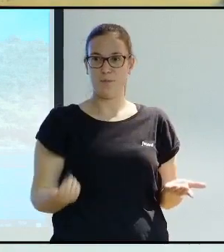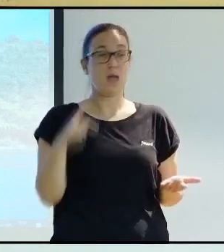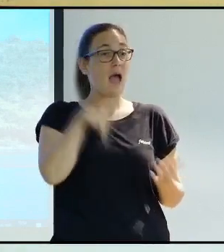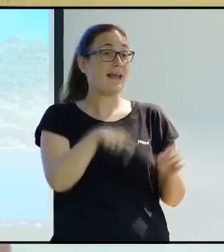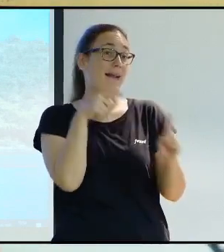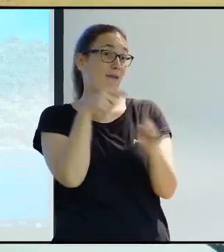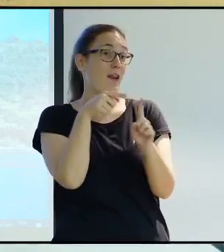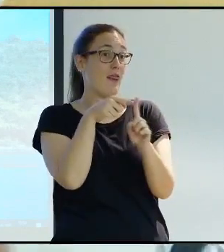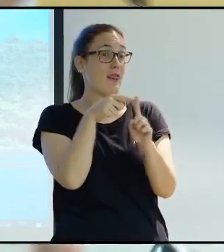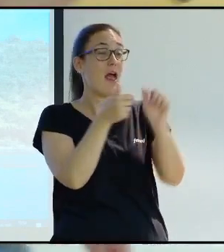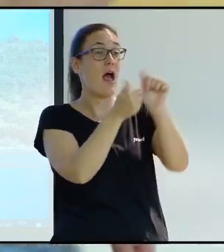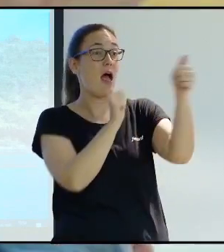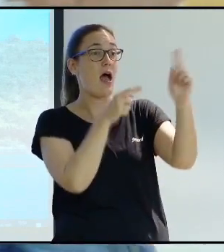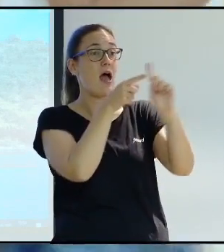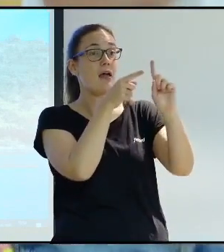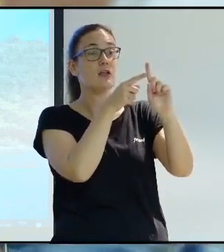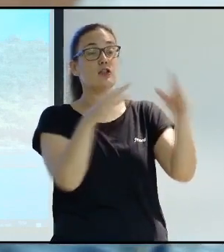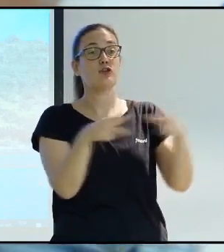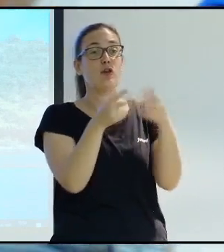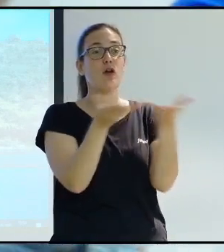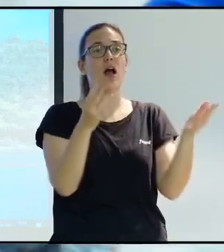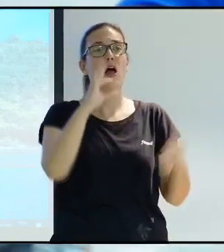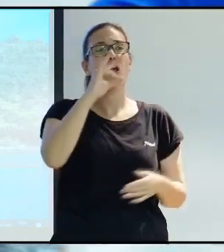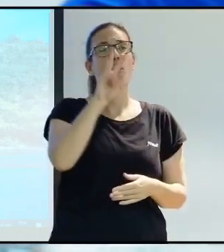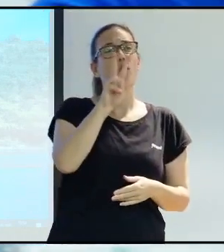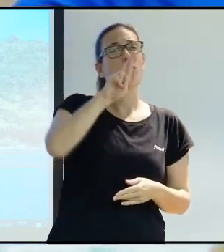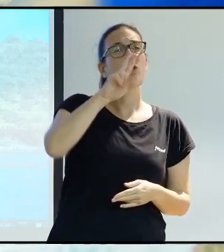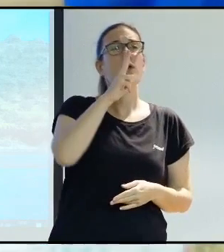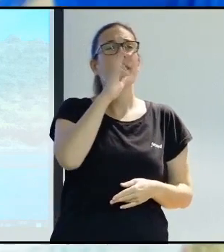sociológica, tenemos a Durkheim. No sé si a alguien le suena a Durkheim.